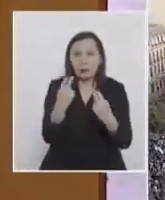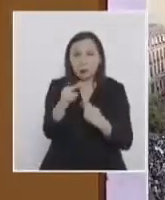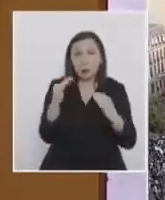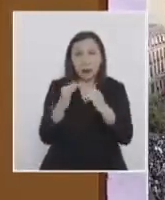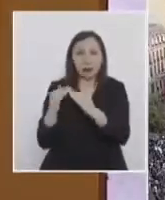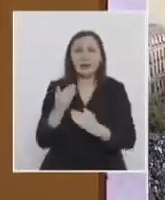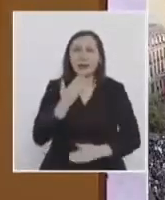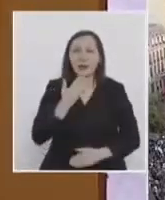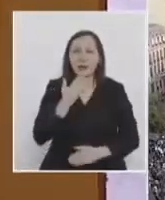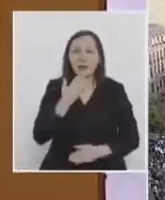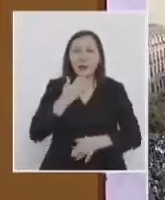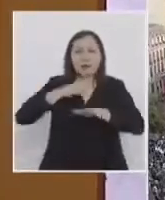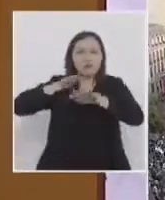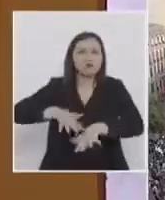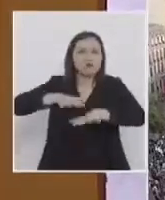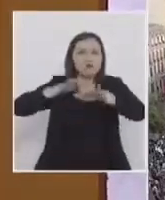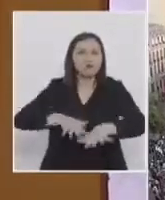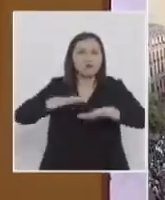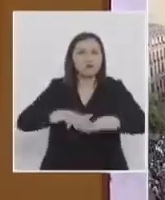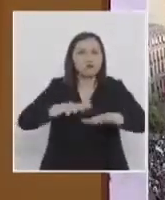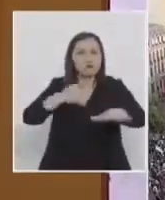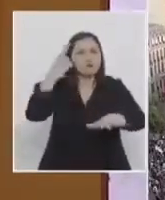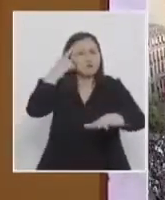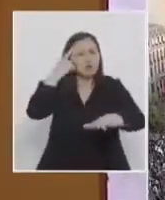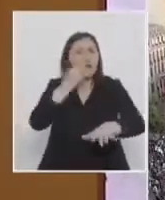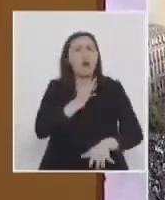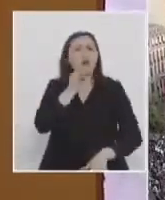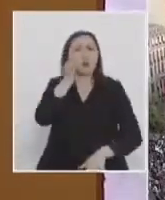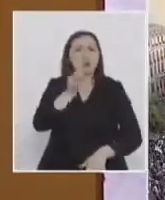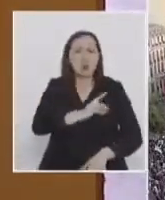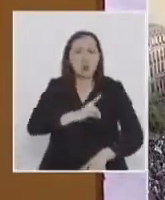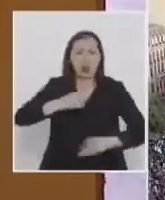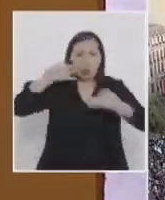también, marchábamos juntos por un futuro digno.